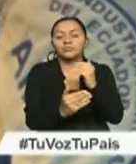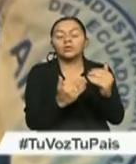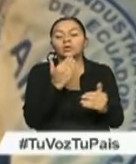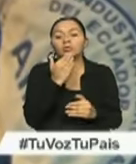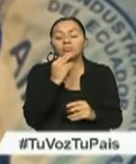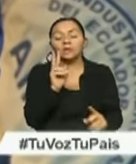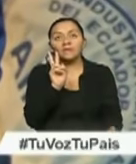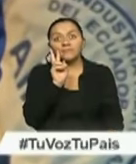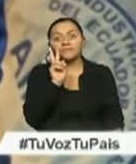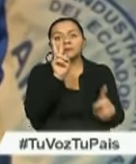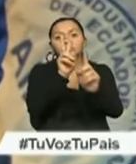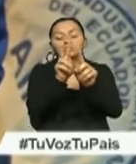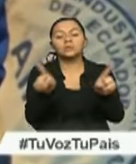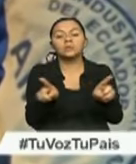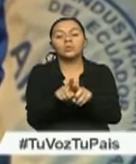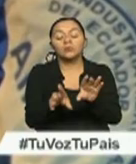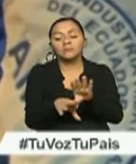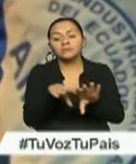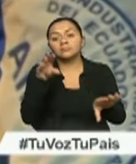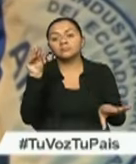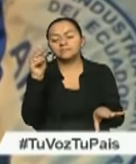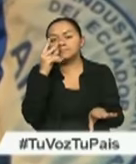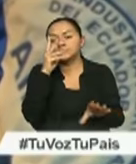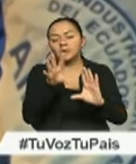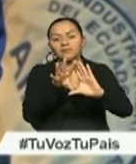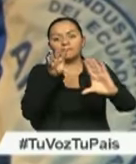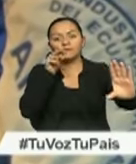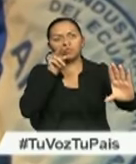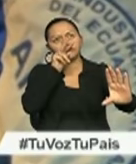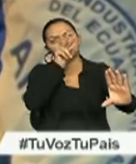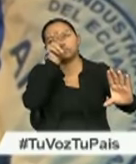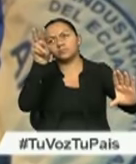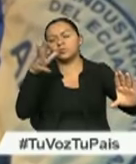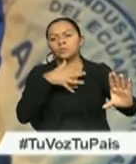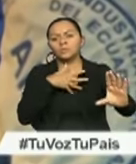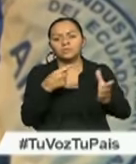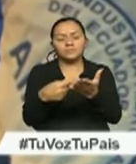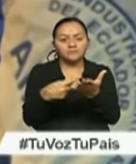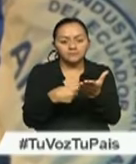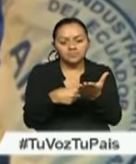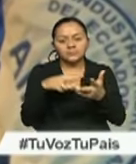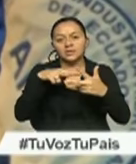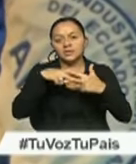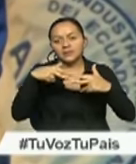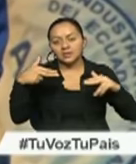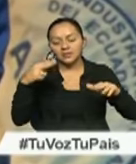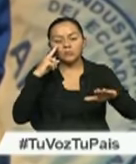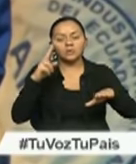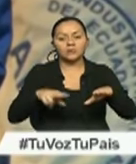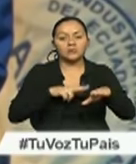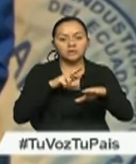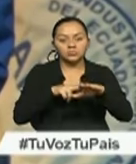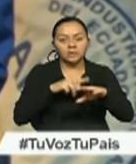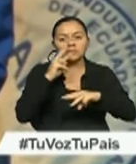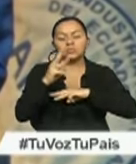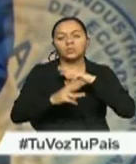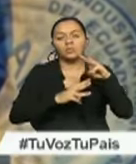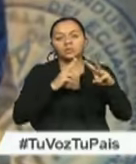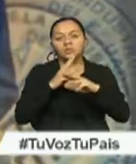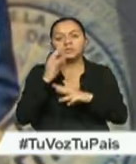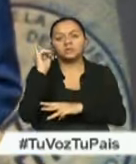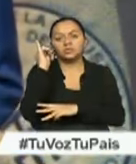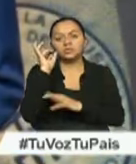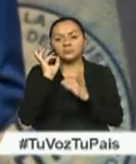Desde una perspectiva externa, se analice la situación regional, nacional y mundial de nuestra